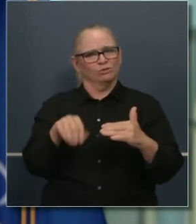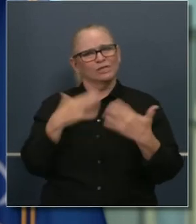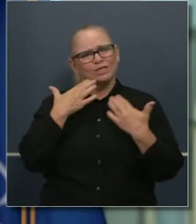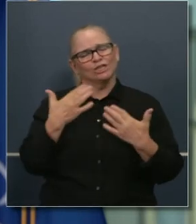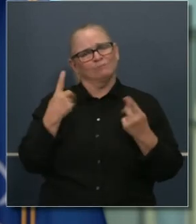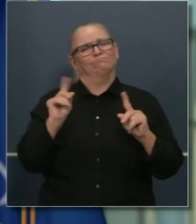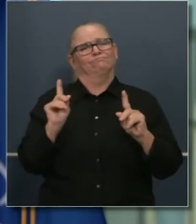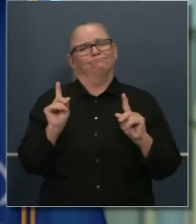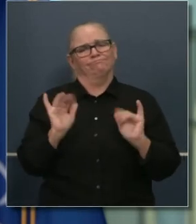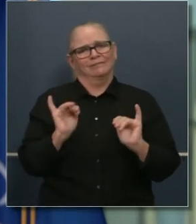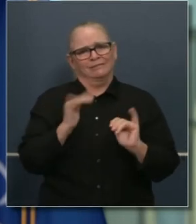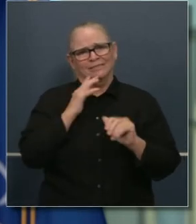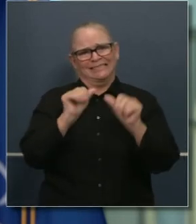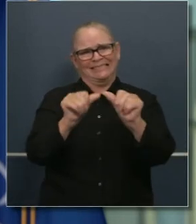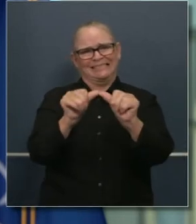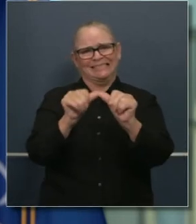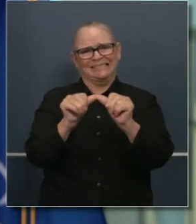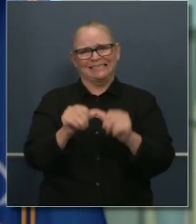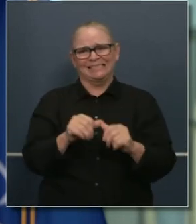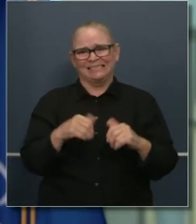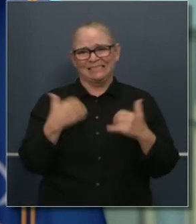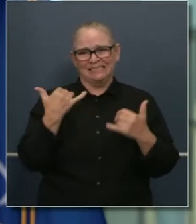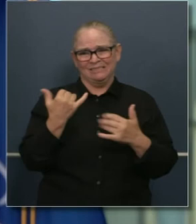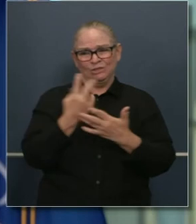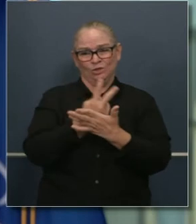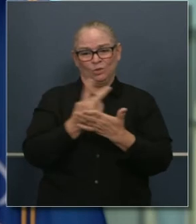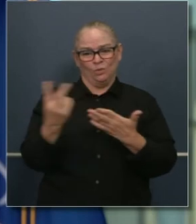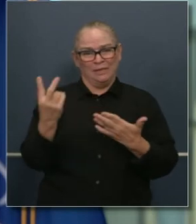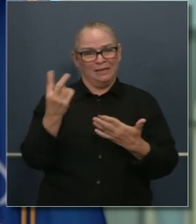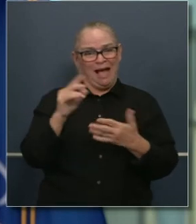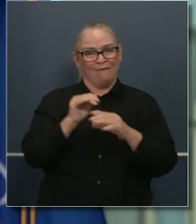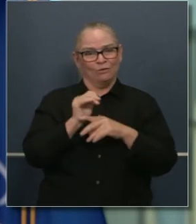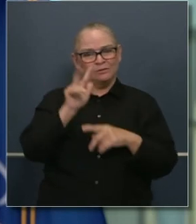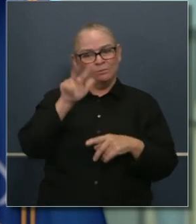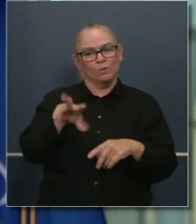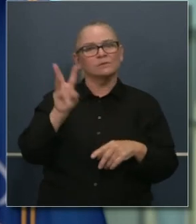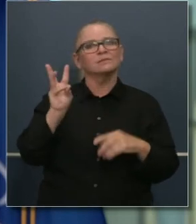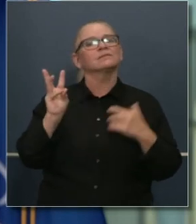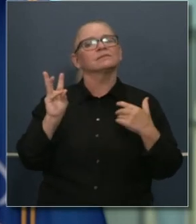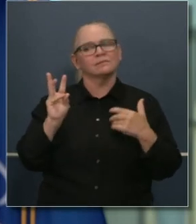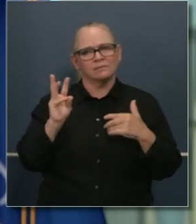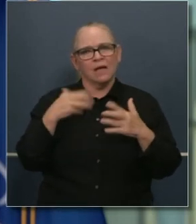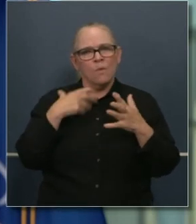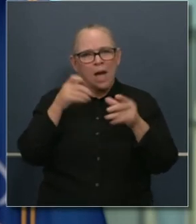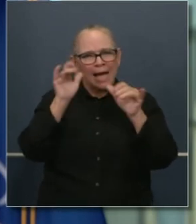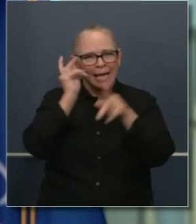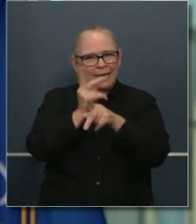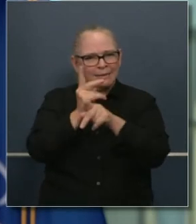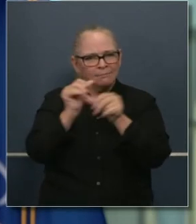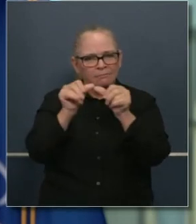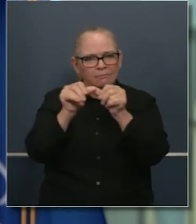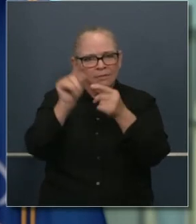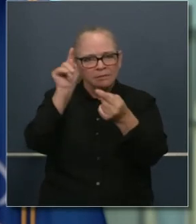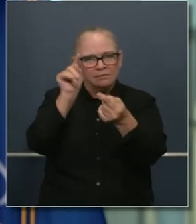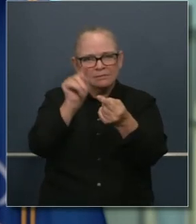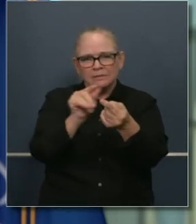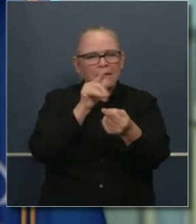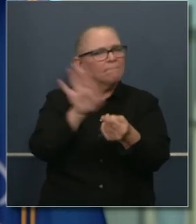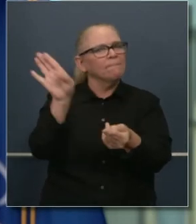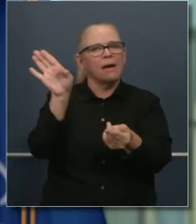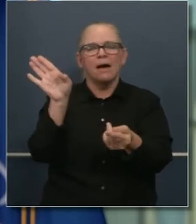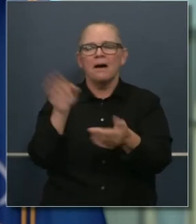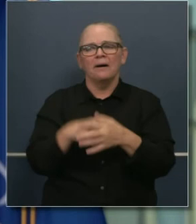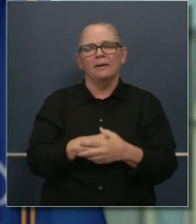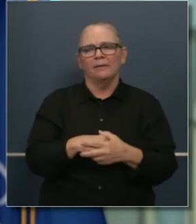de hemos estabilidad en los últimos 14 días 3.6 por ciento de tasa de positividad y seguiremos por ese camino en camino